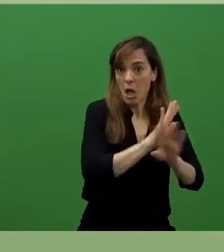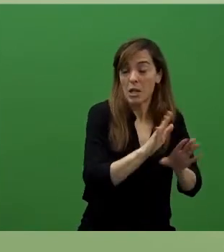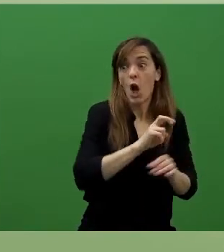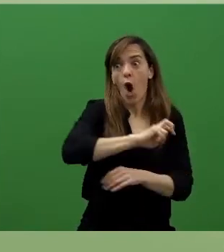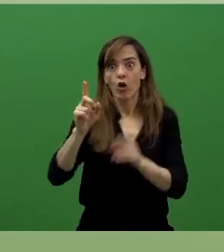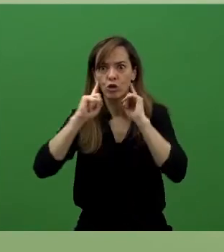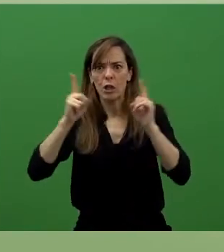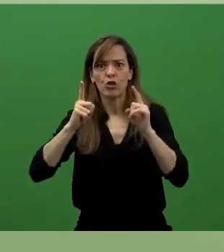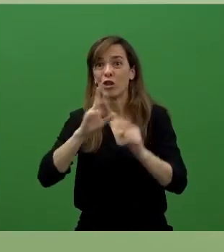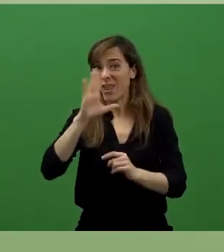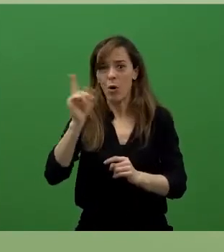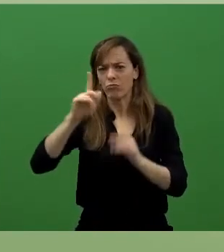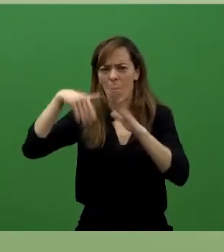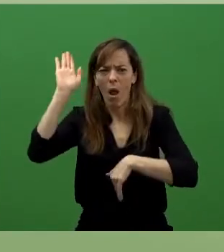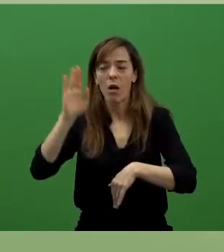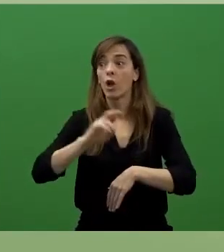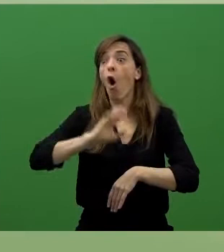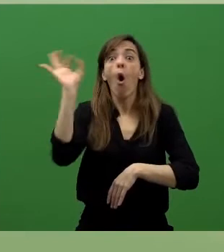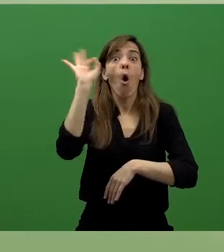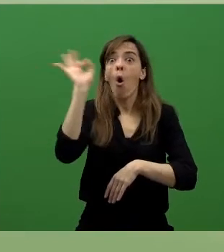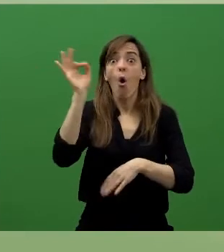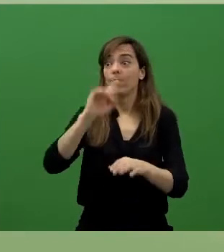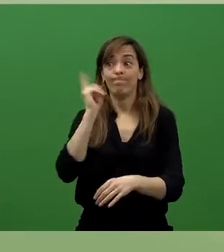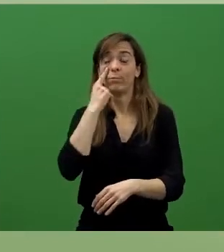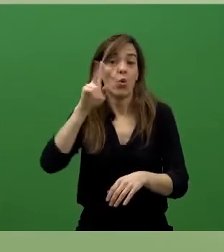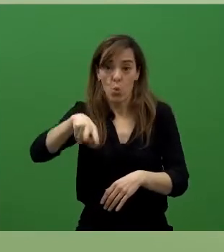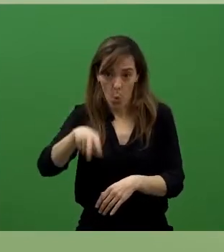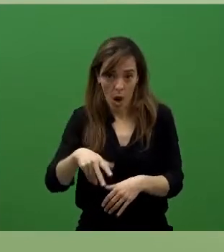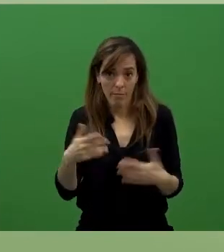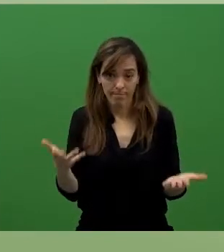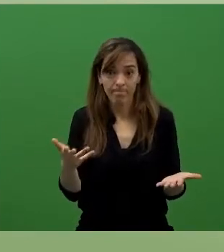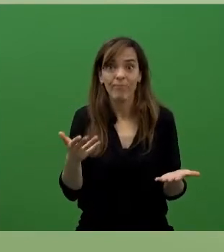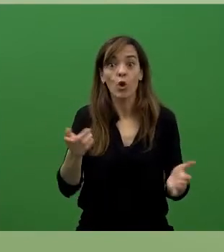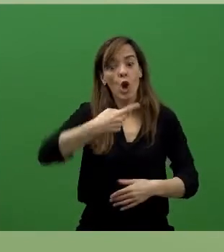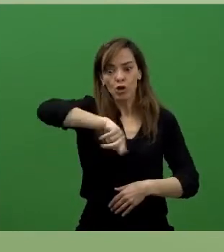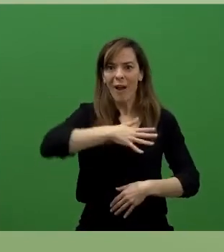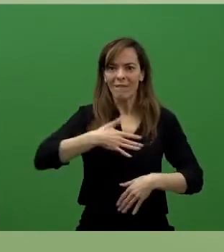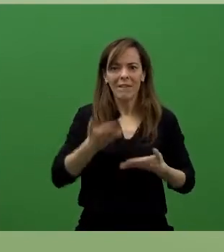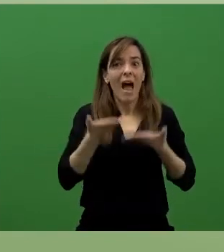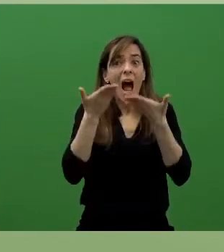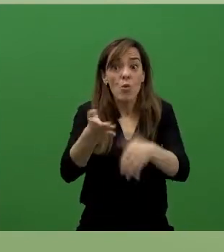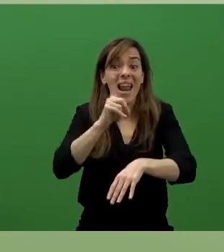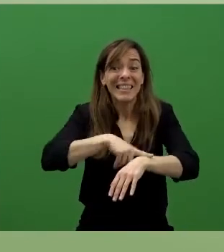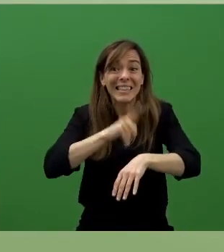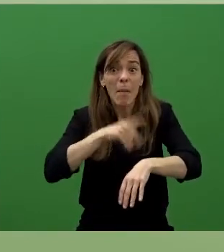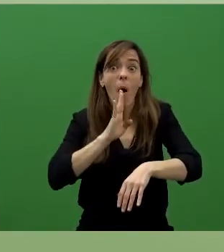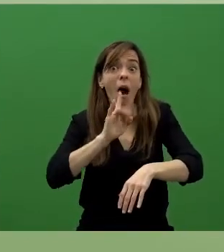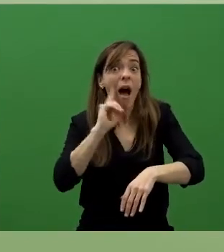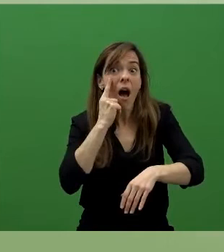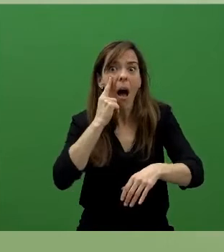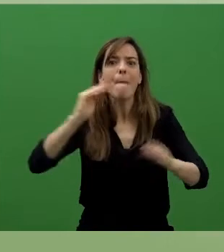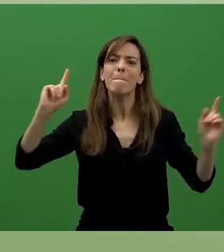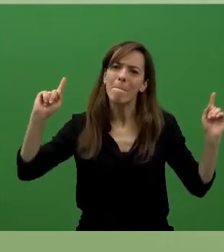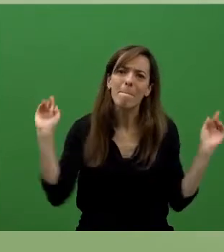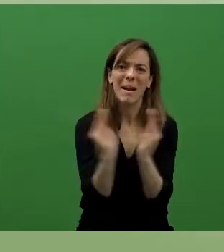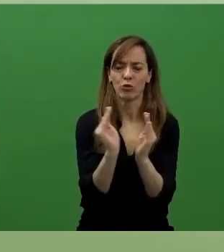es mucho más que 5 años o incluso nunca se llega a obtener. Con lo cual lo que queremos ayudar es a reducir este tiempo y que sea